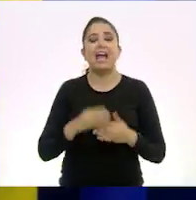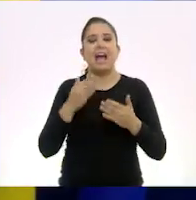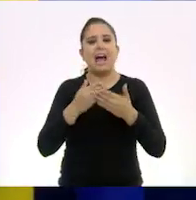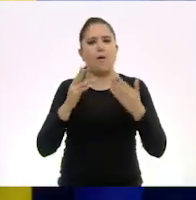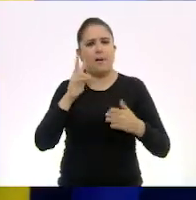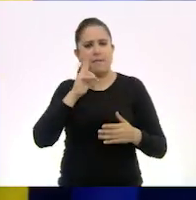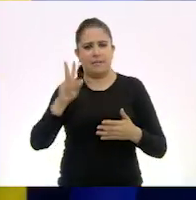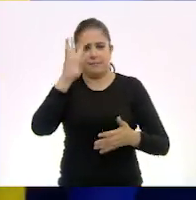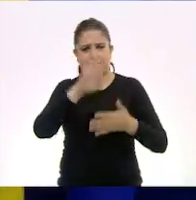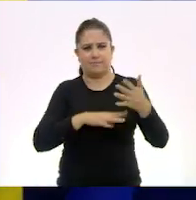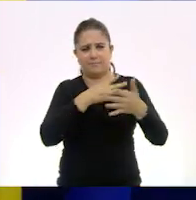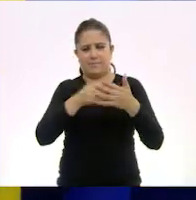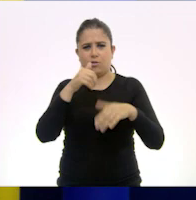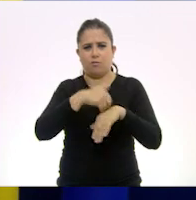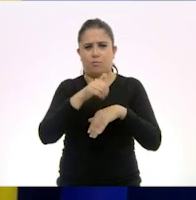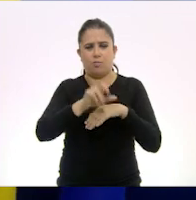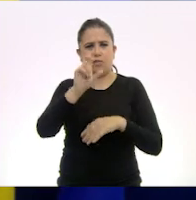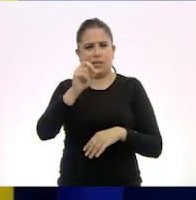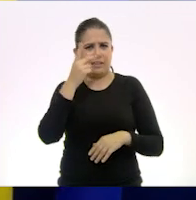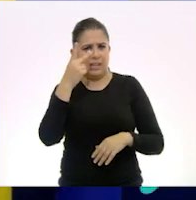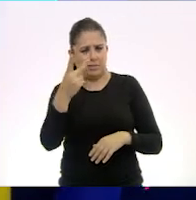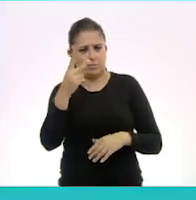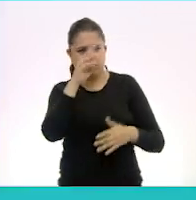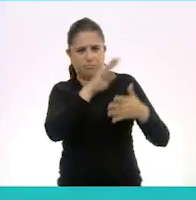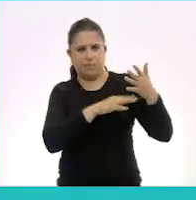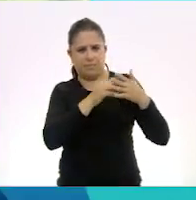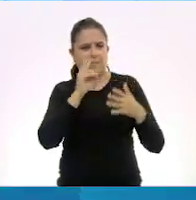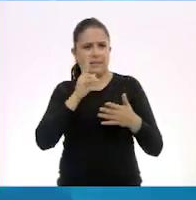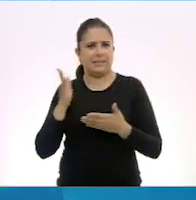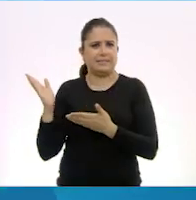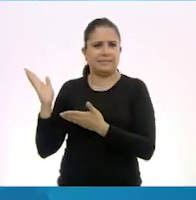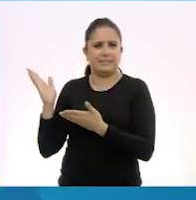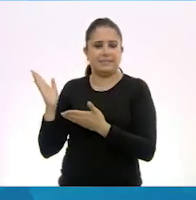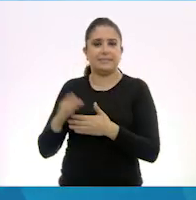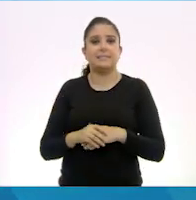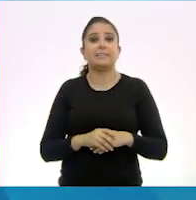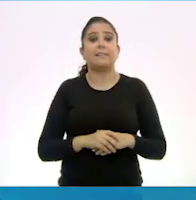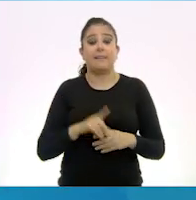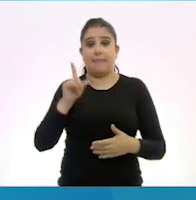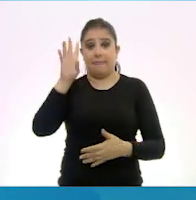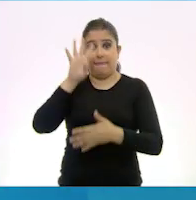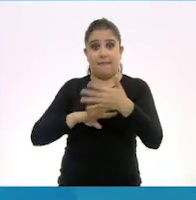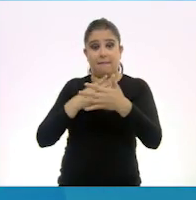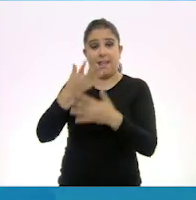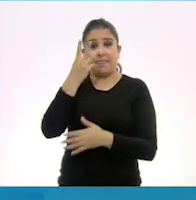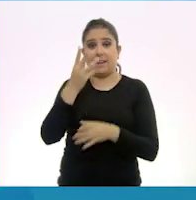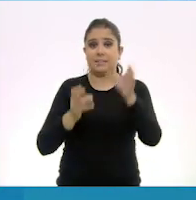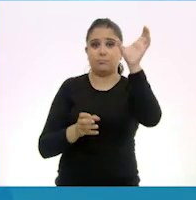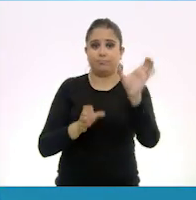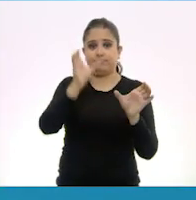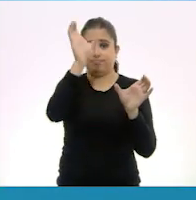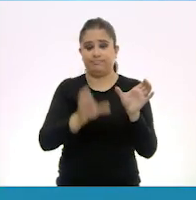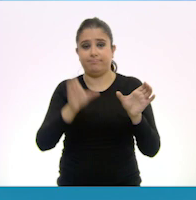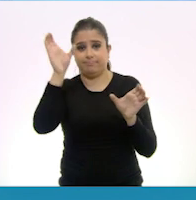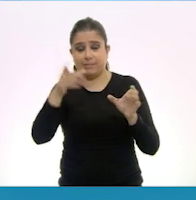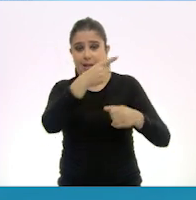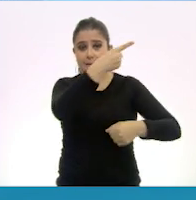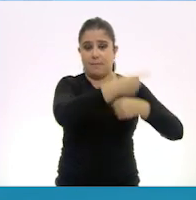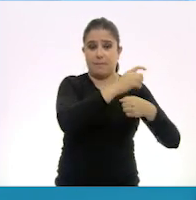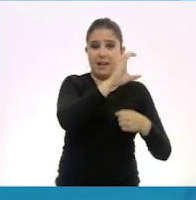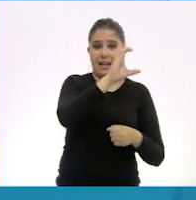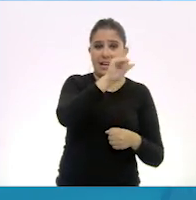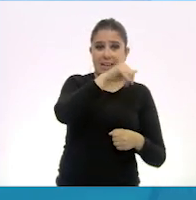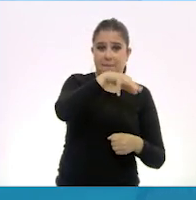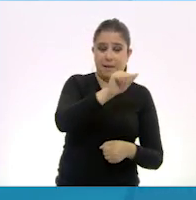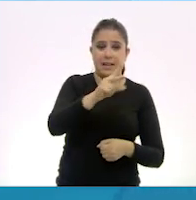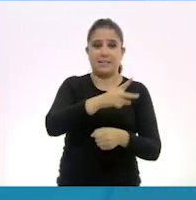la tabla de la página 32, donde se observa esta relación. La tabla está dividida en tres partes. La primera, clima.